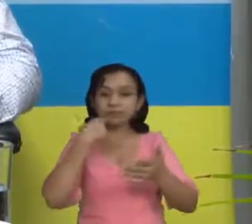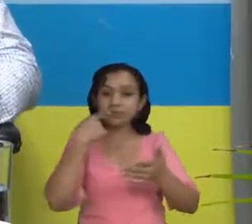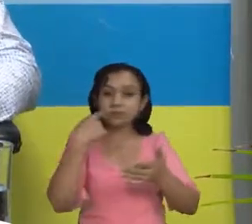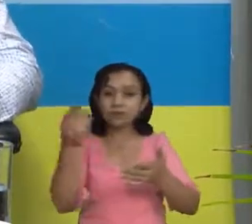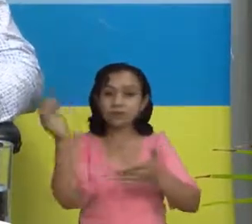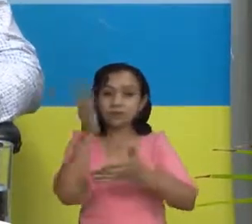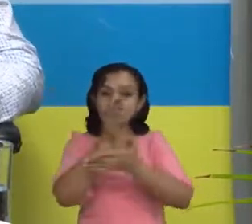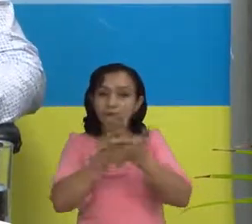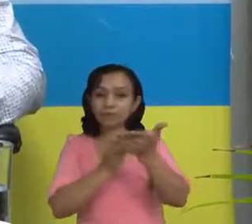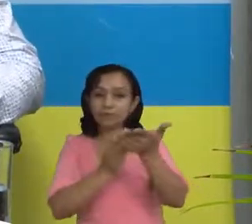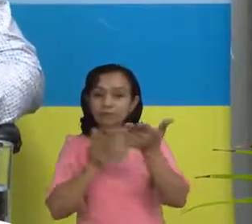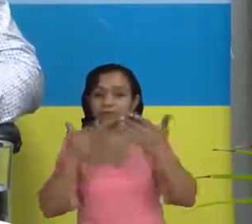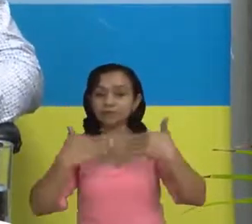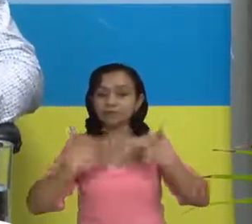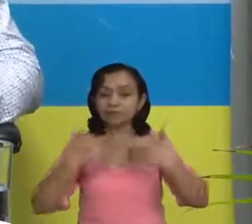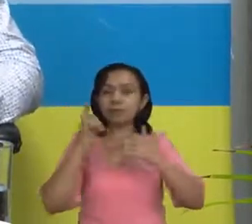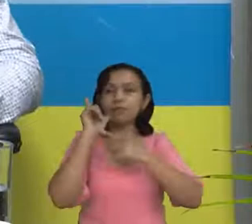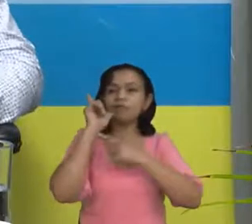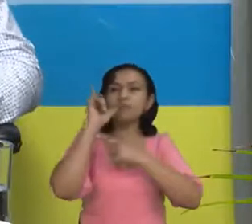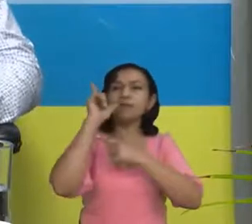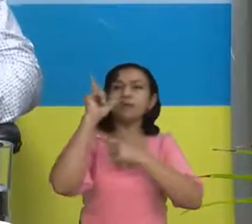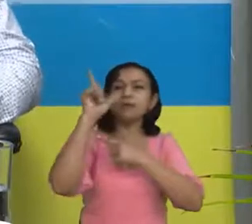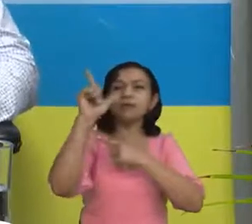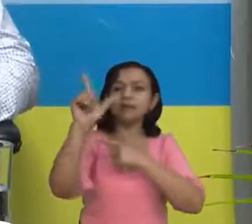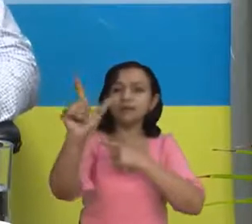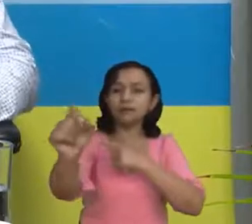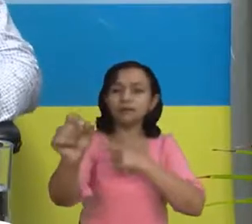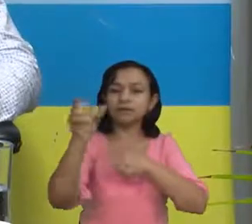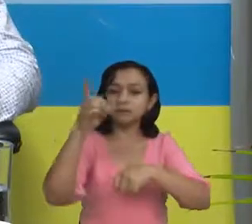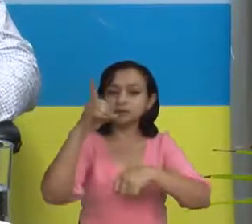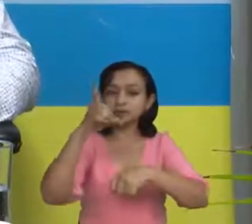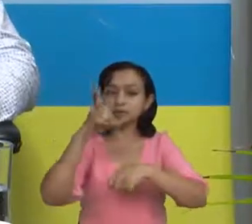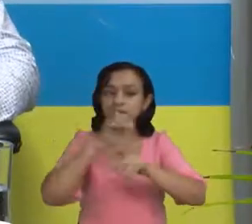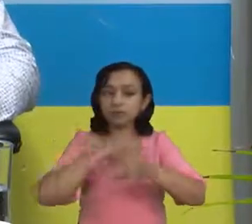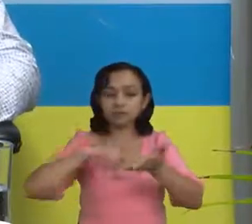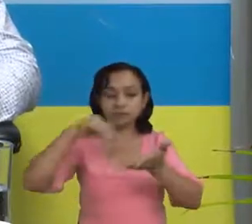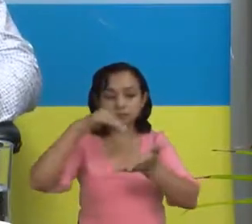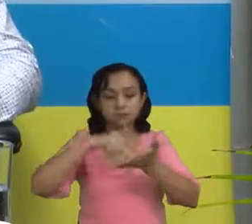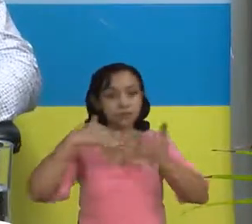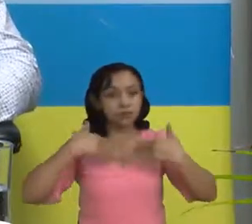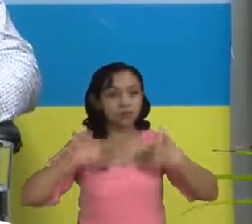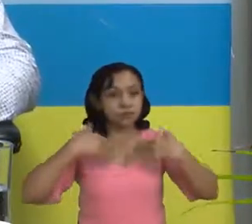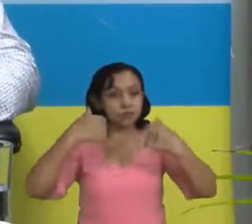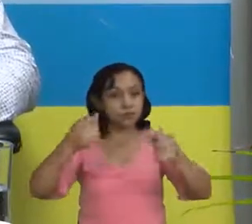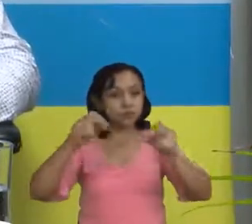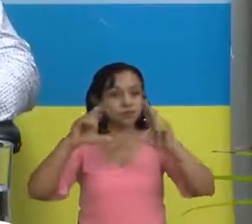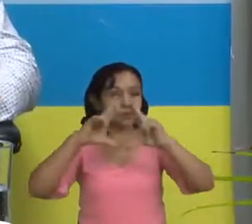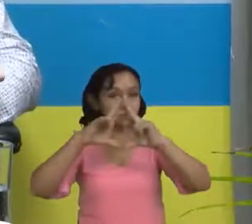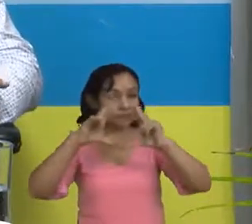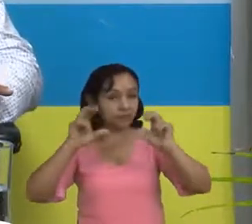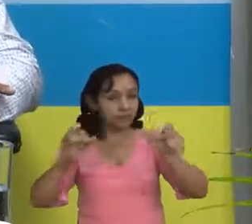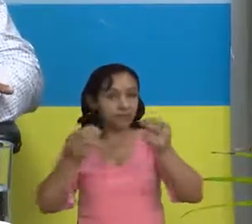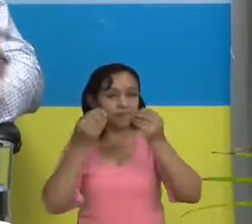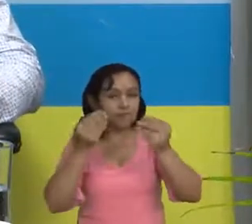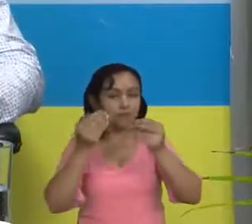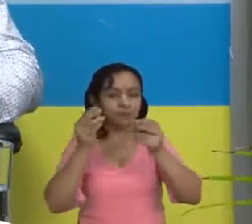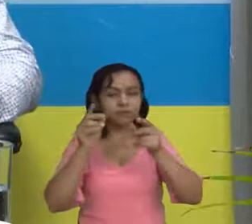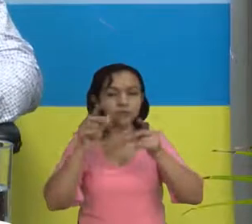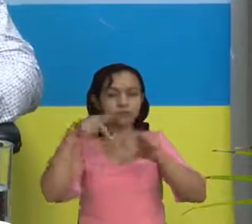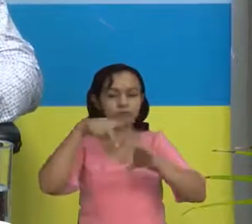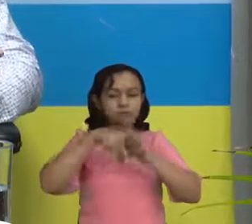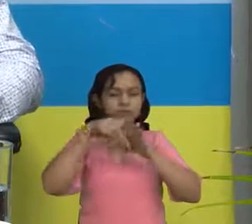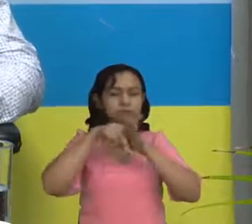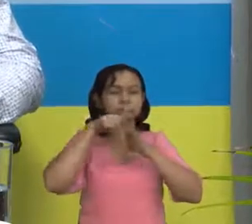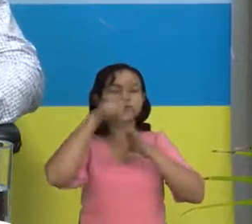veces las unidades de salud están largas por las distancias. Pues naturalmente Nicaragua tiene espacios rurales